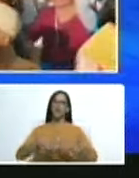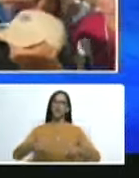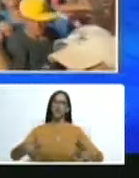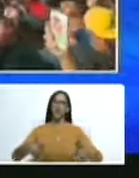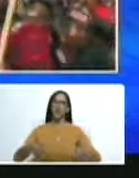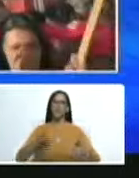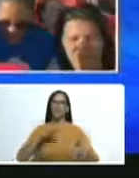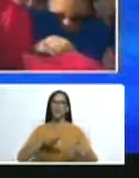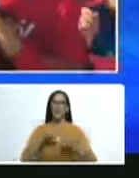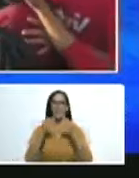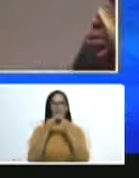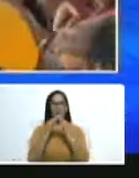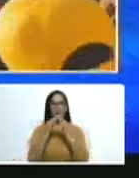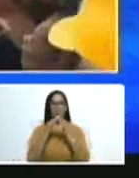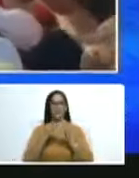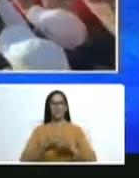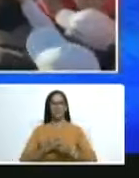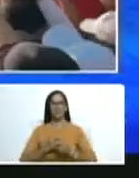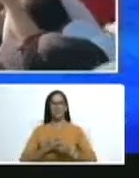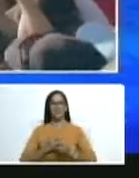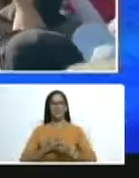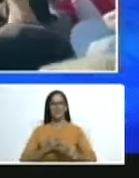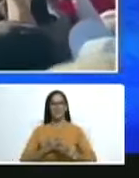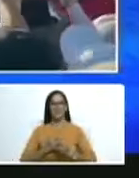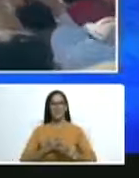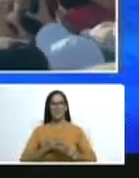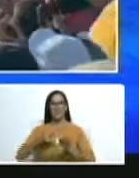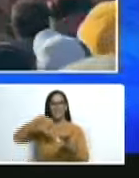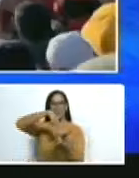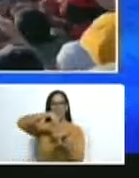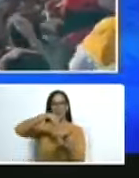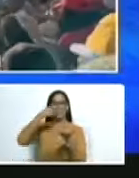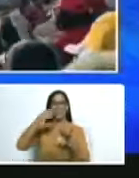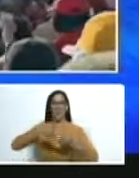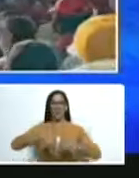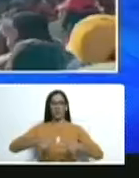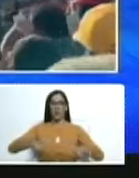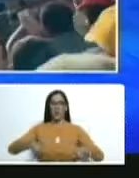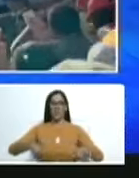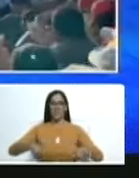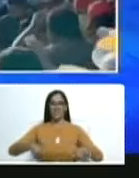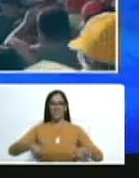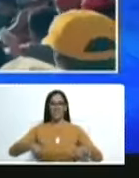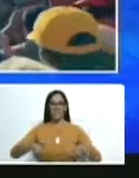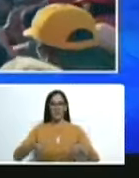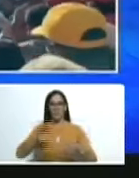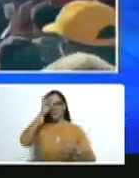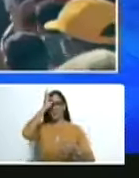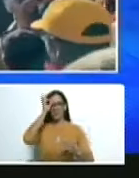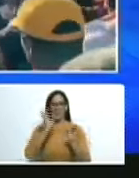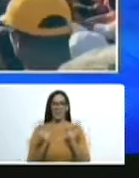casa. Si me paraba se veían los chores. Pero eso no lo sabía nadie.